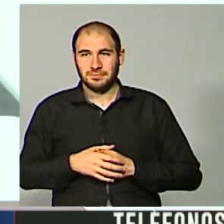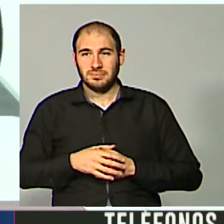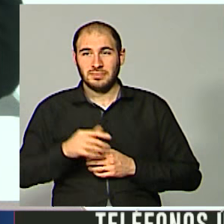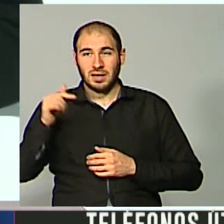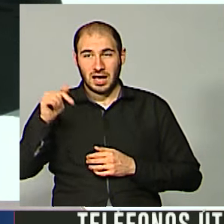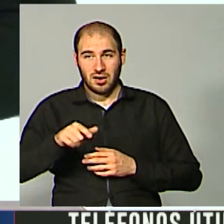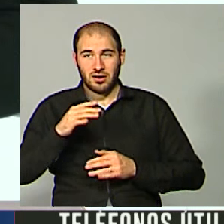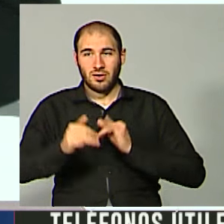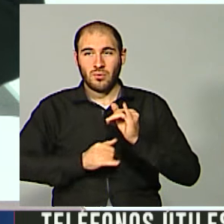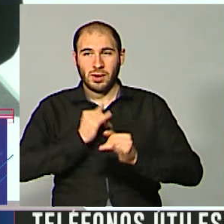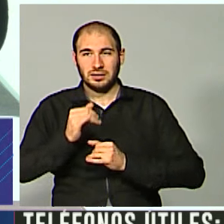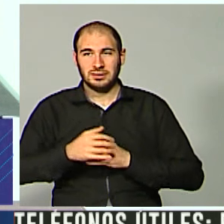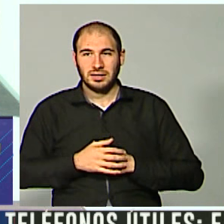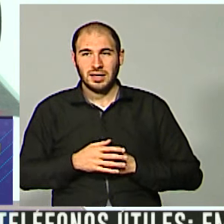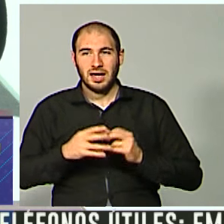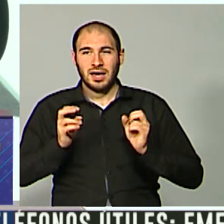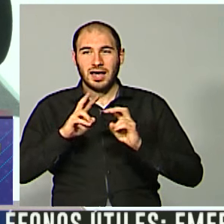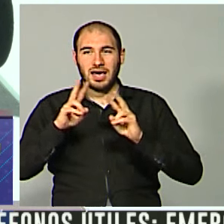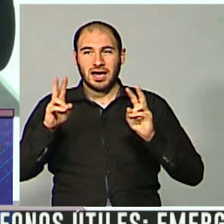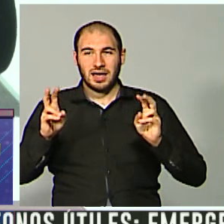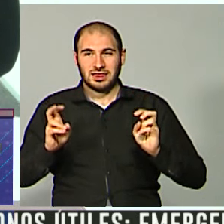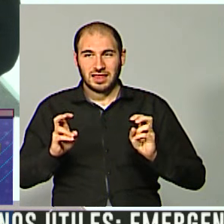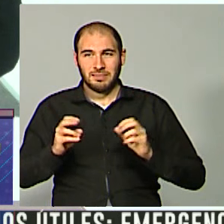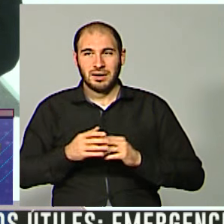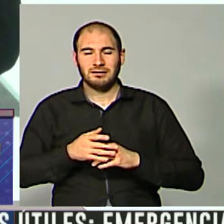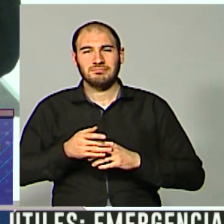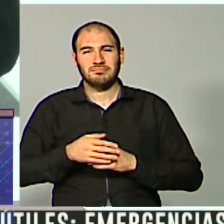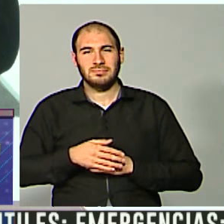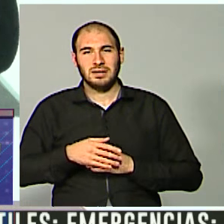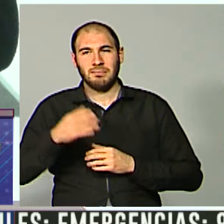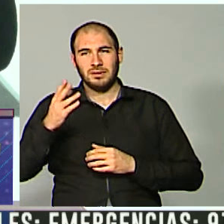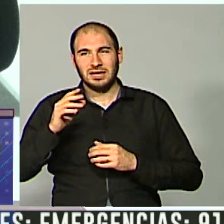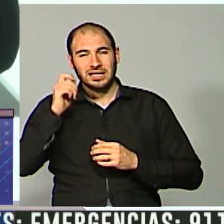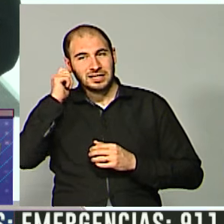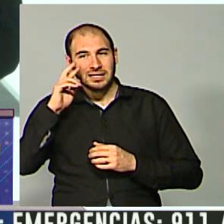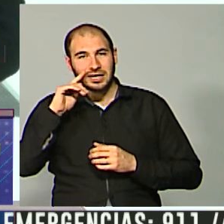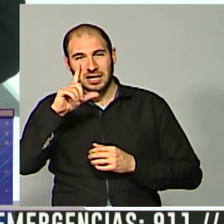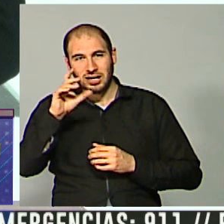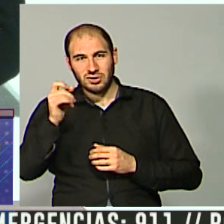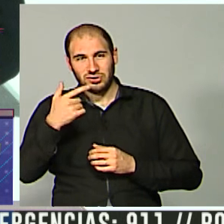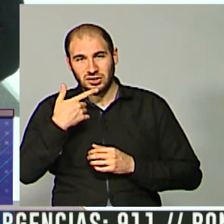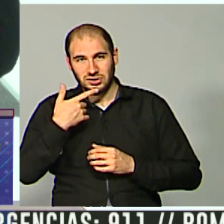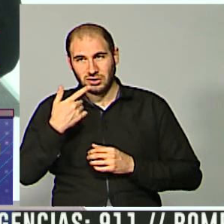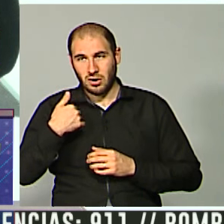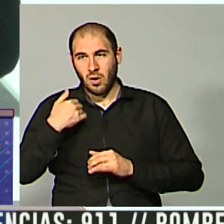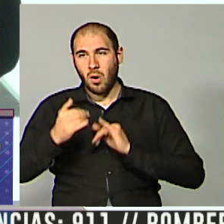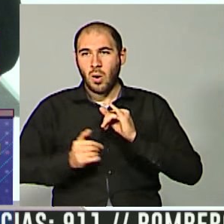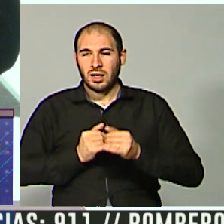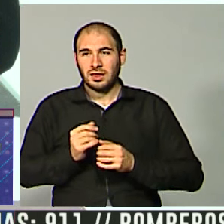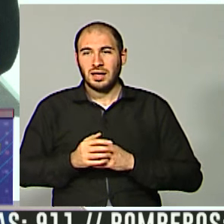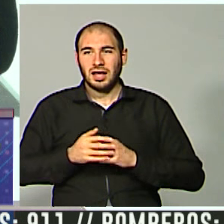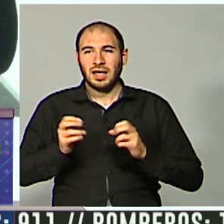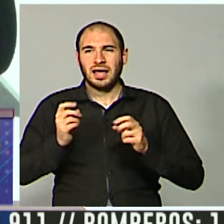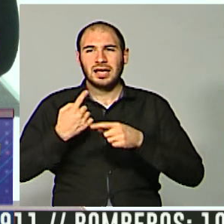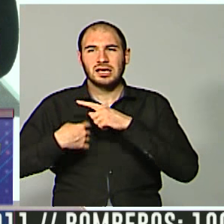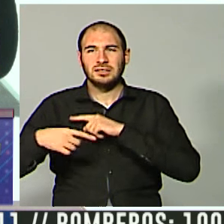estamos haciendo mención y que tiene que ver con esto de la persistencia de los grillos, tiene consigo, como les decía, el núcleo y el centro